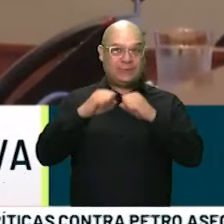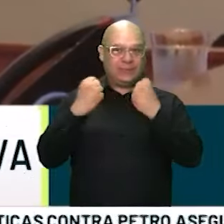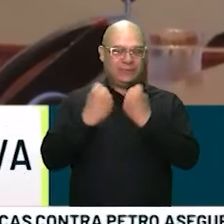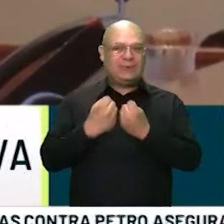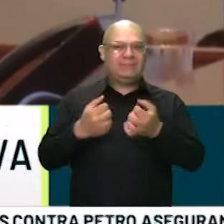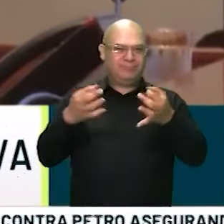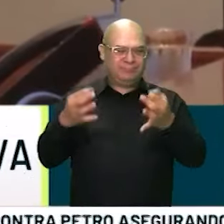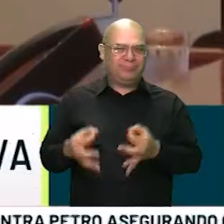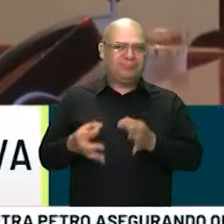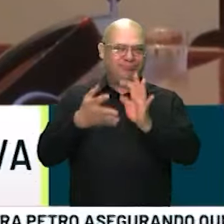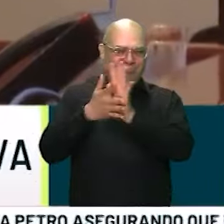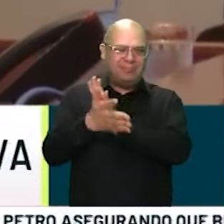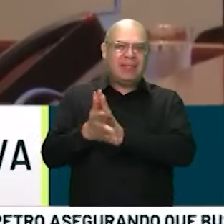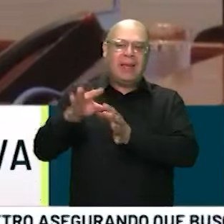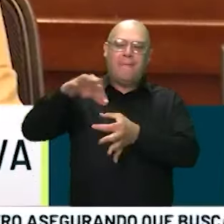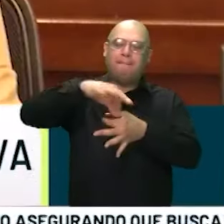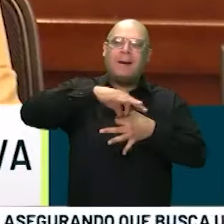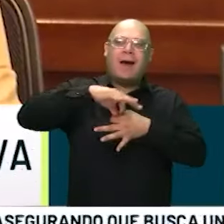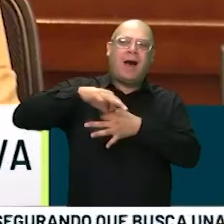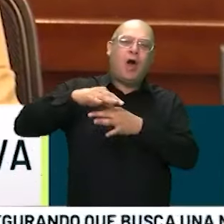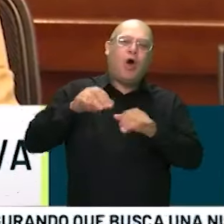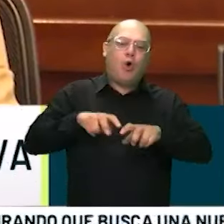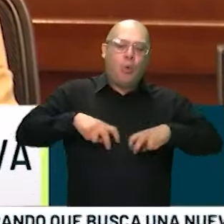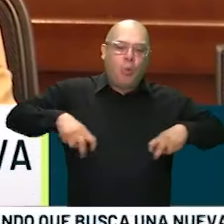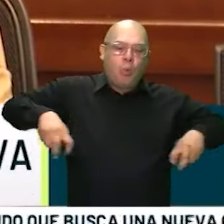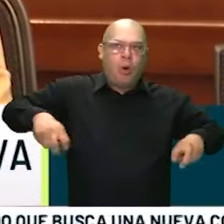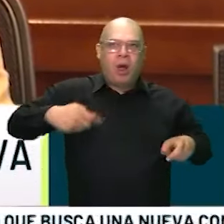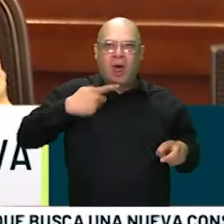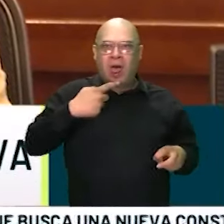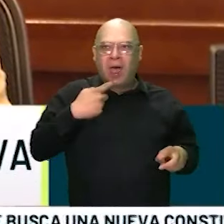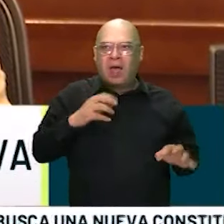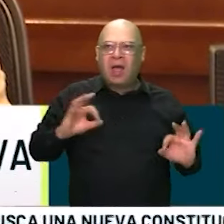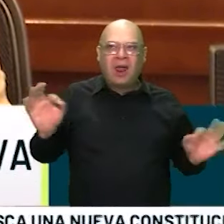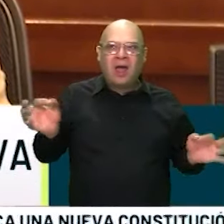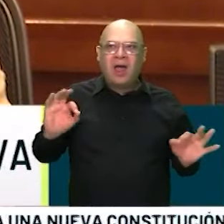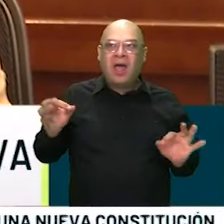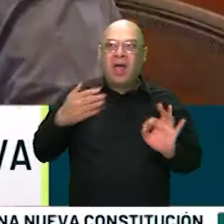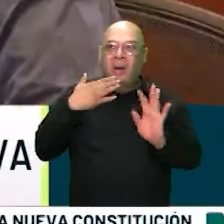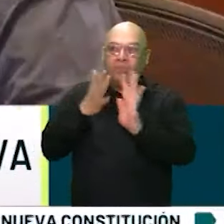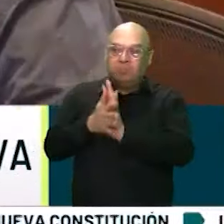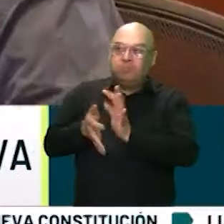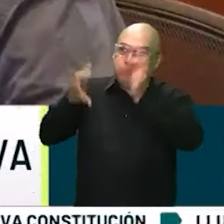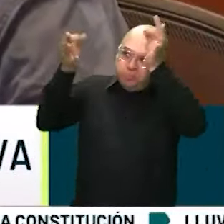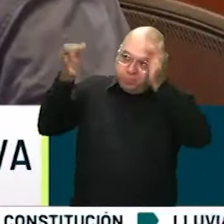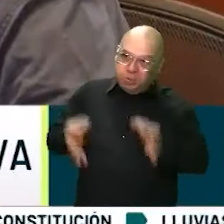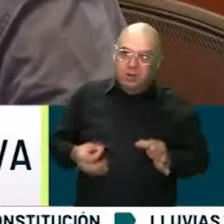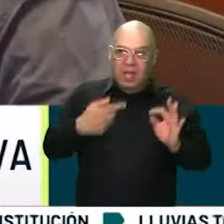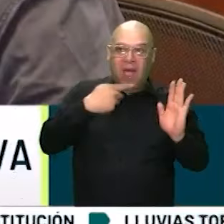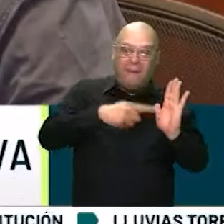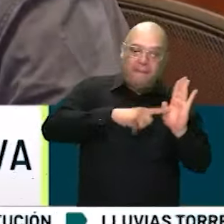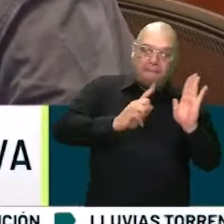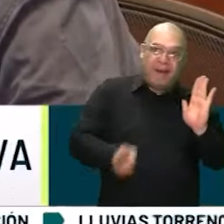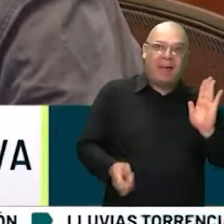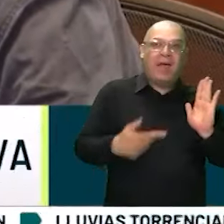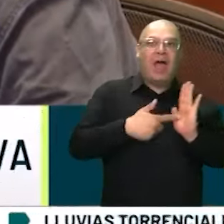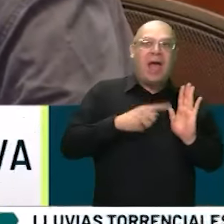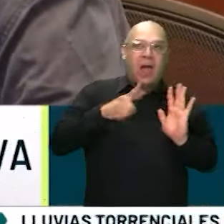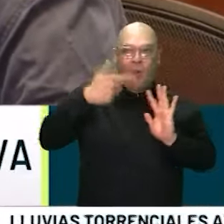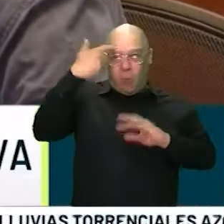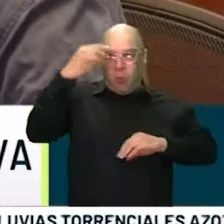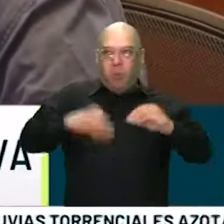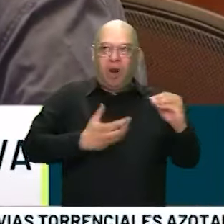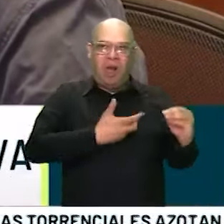momento de elegir la mesa directiva no se contaba con la declaratoria oficial emitida por el consejo nacional electoral de